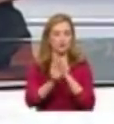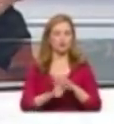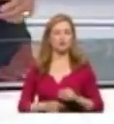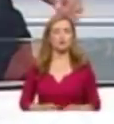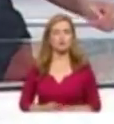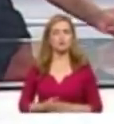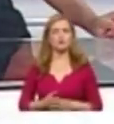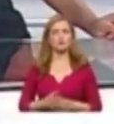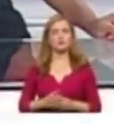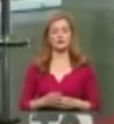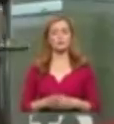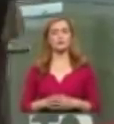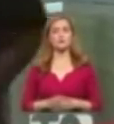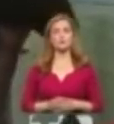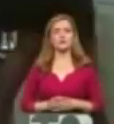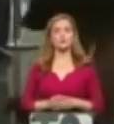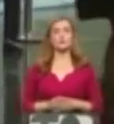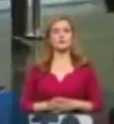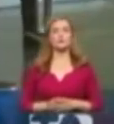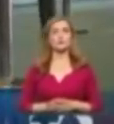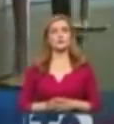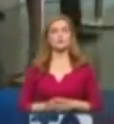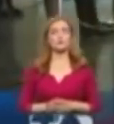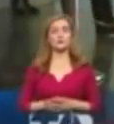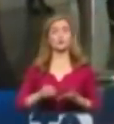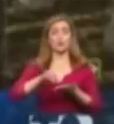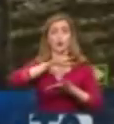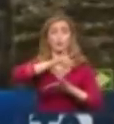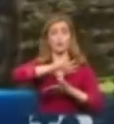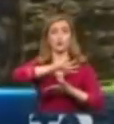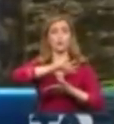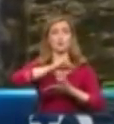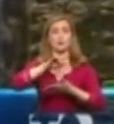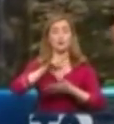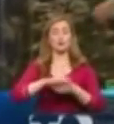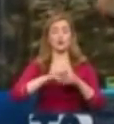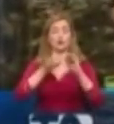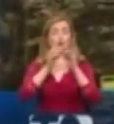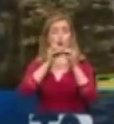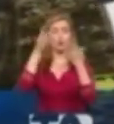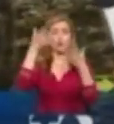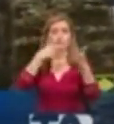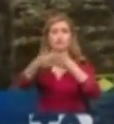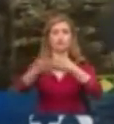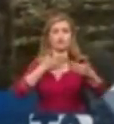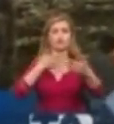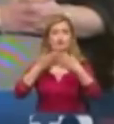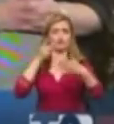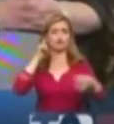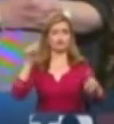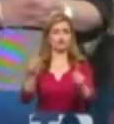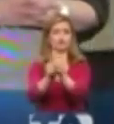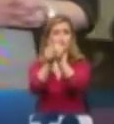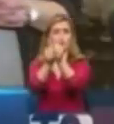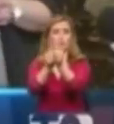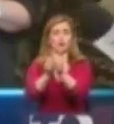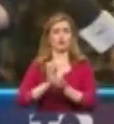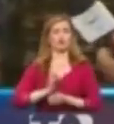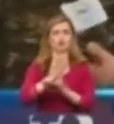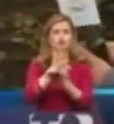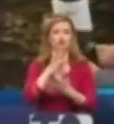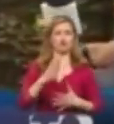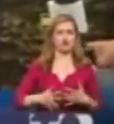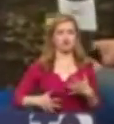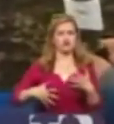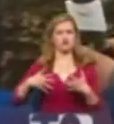justicia. Abandonaron el pleno de legislativo y dejaron a un lado su bandera política para juntarse y expresar su